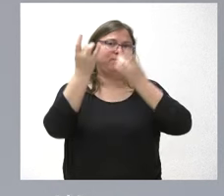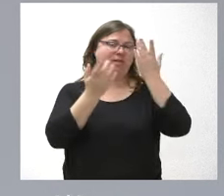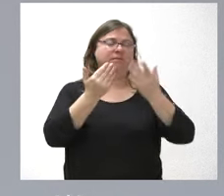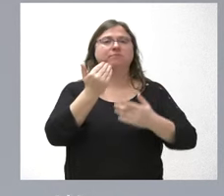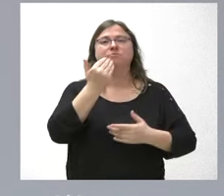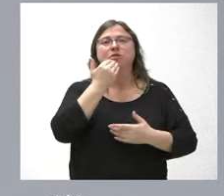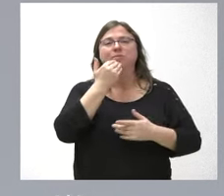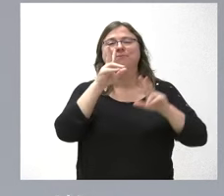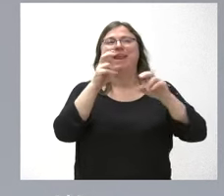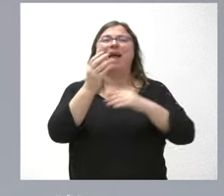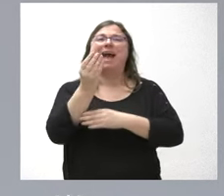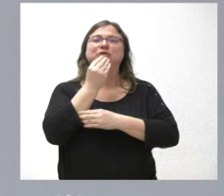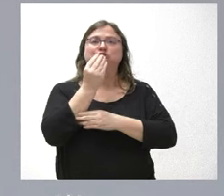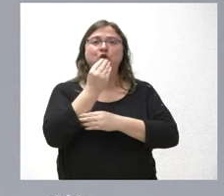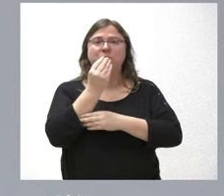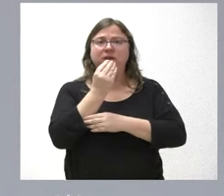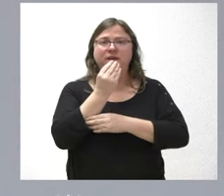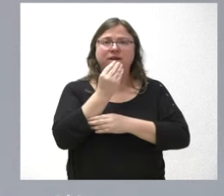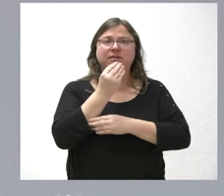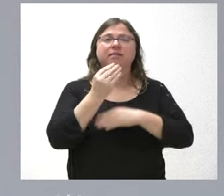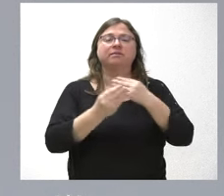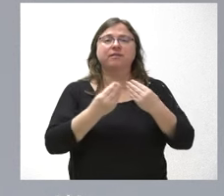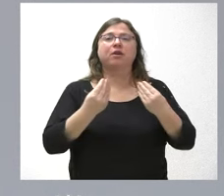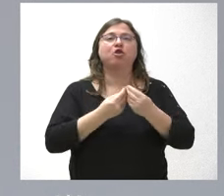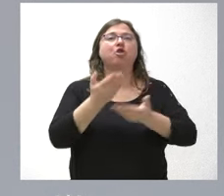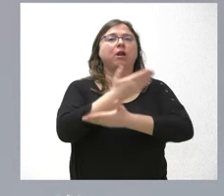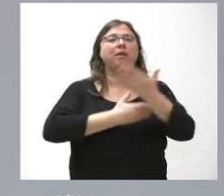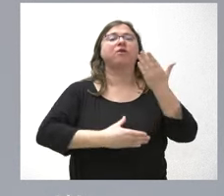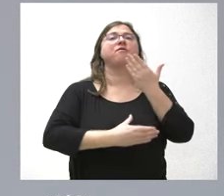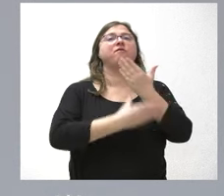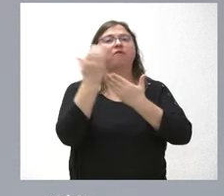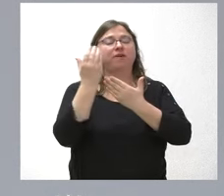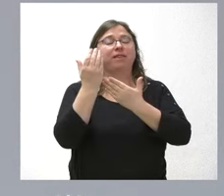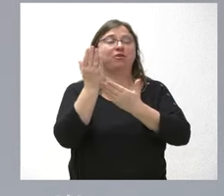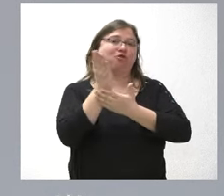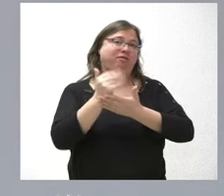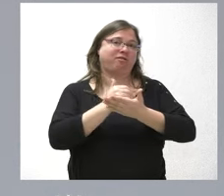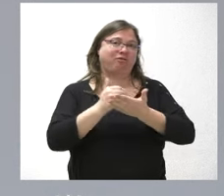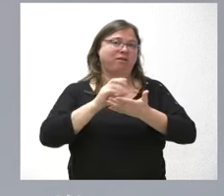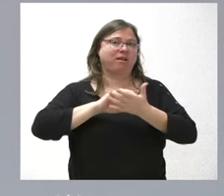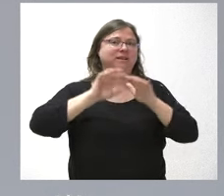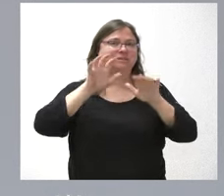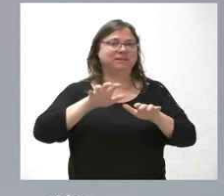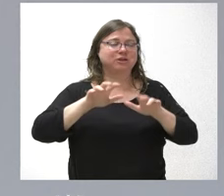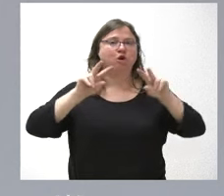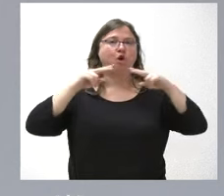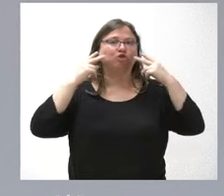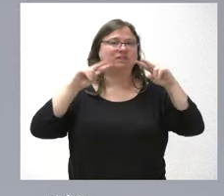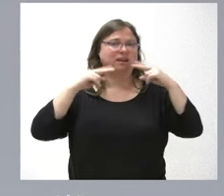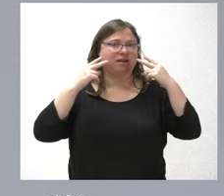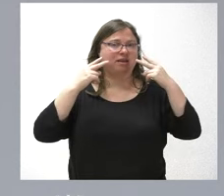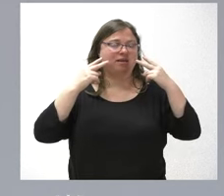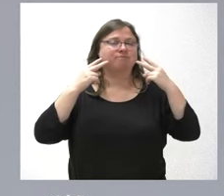de gastronomía se va a realizar con la Federación Regional de Castilla y León de Hostelería a través de